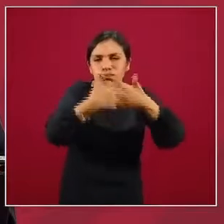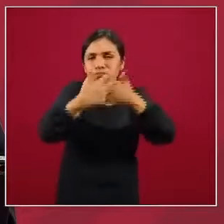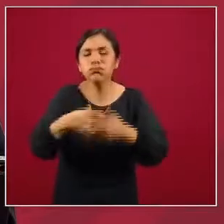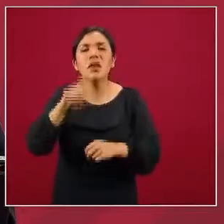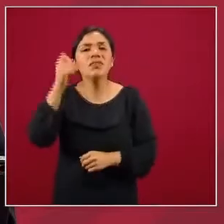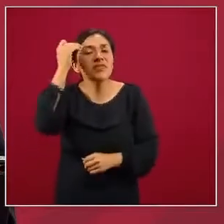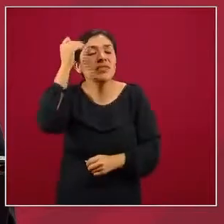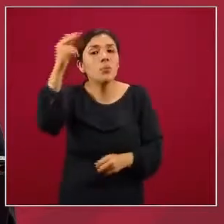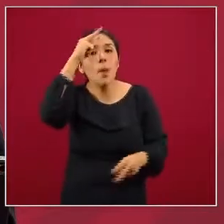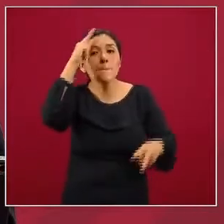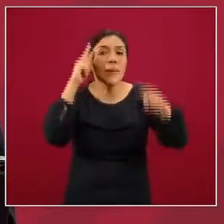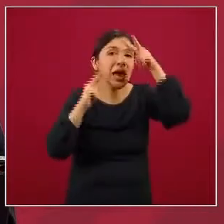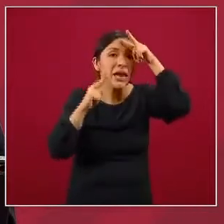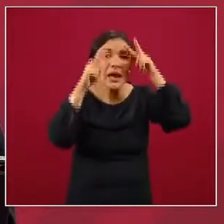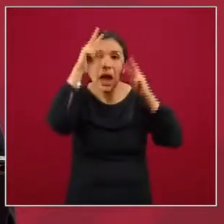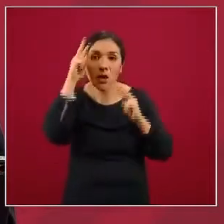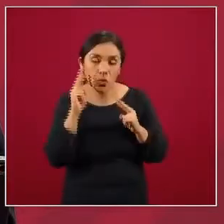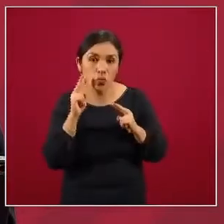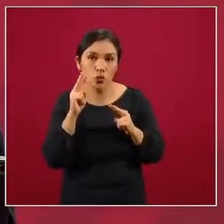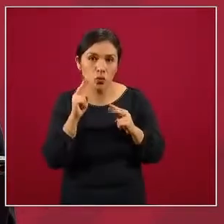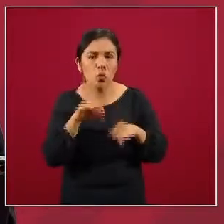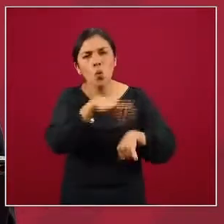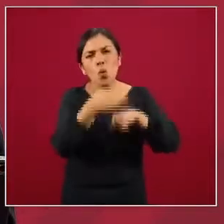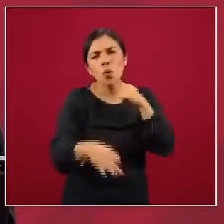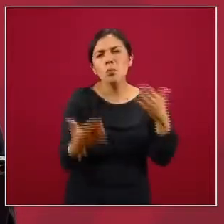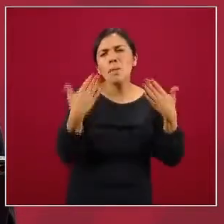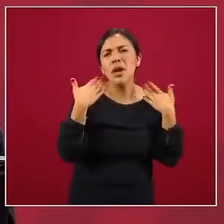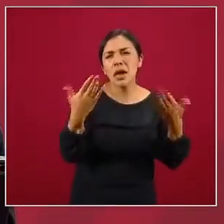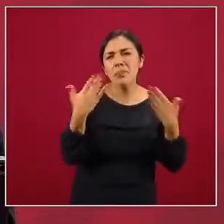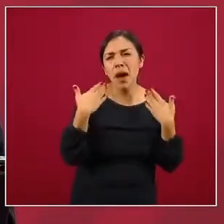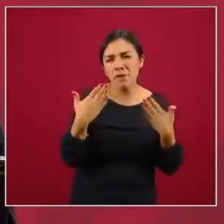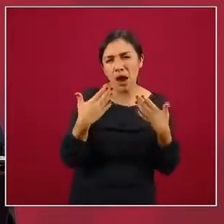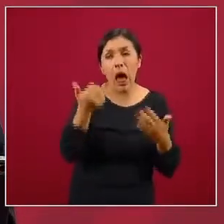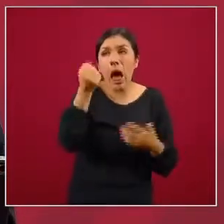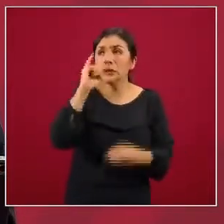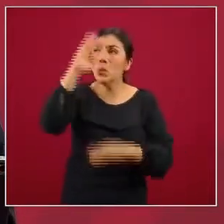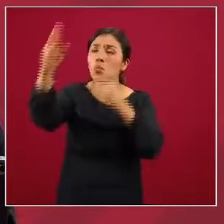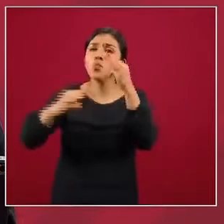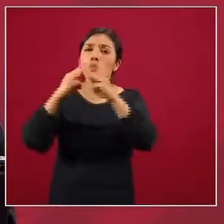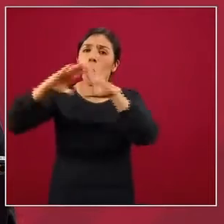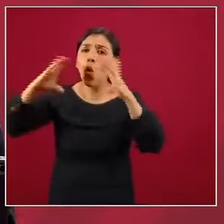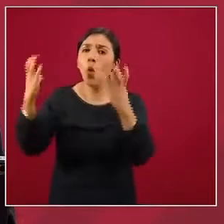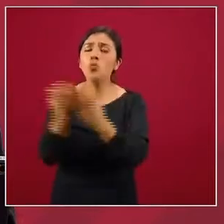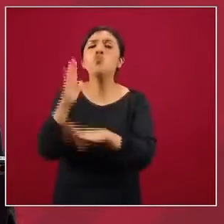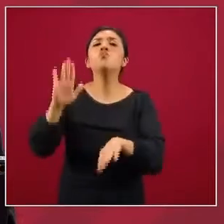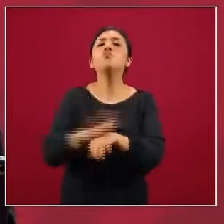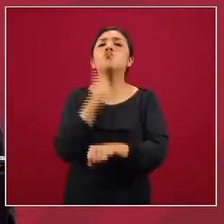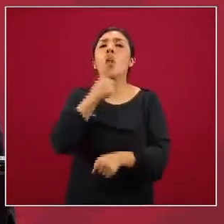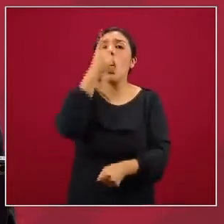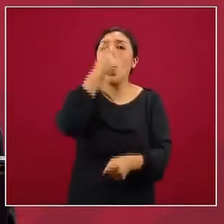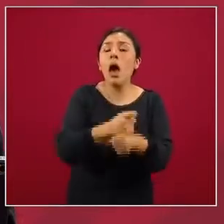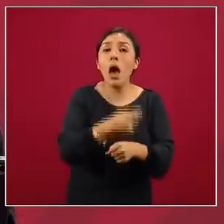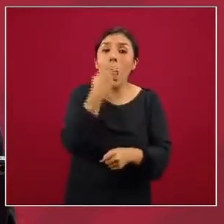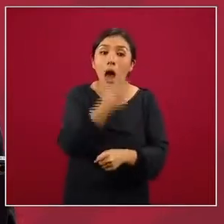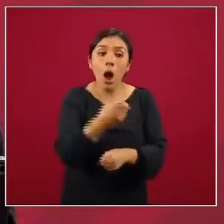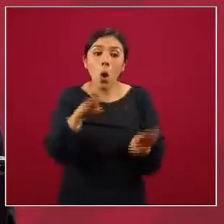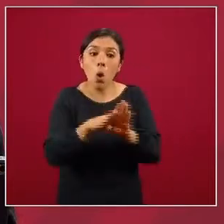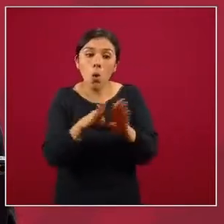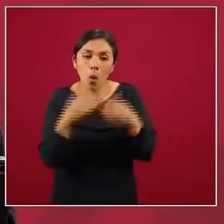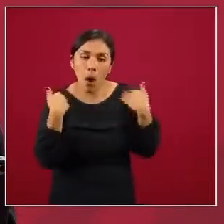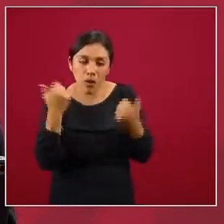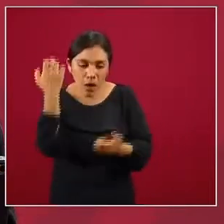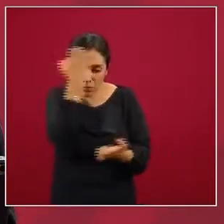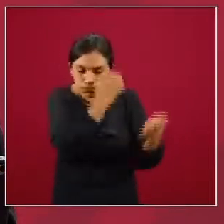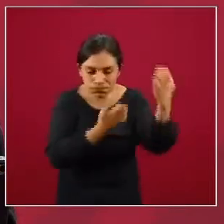el verano temprano, en la final de la primavera, a nivel mundial, porque las cepas de referencia de la vacuna